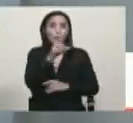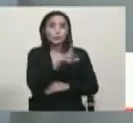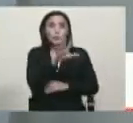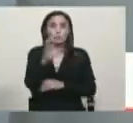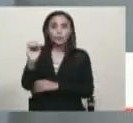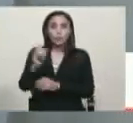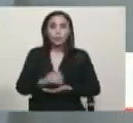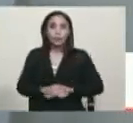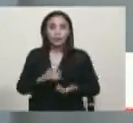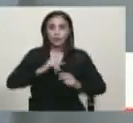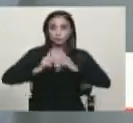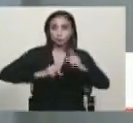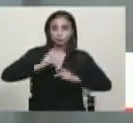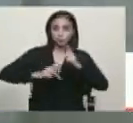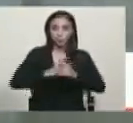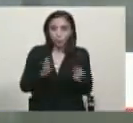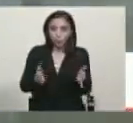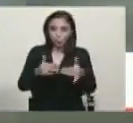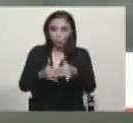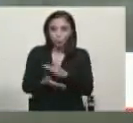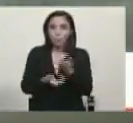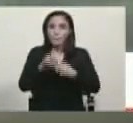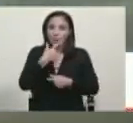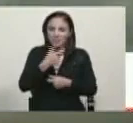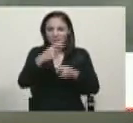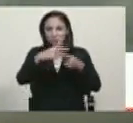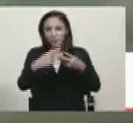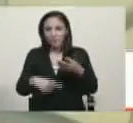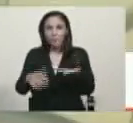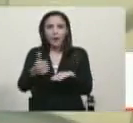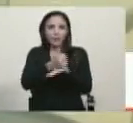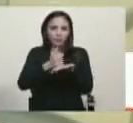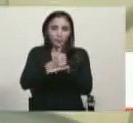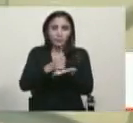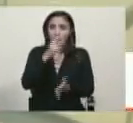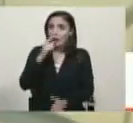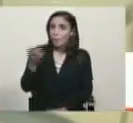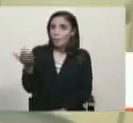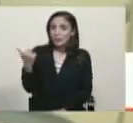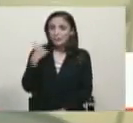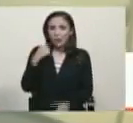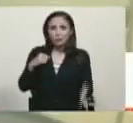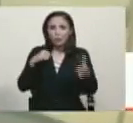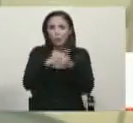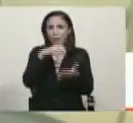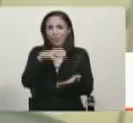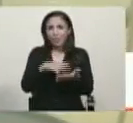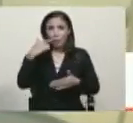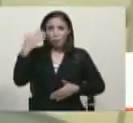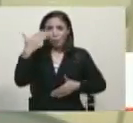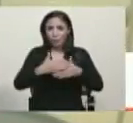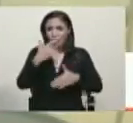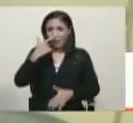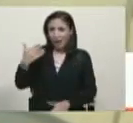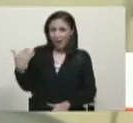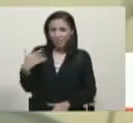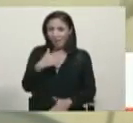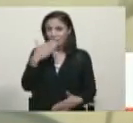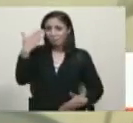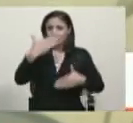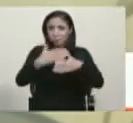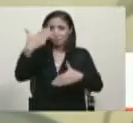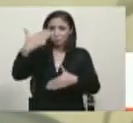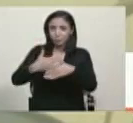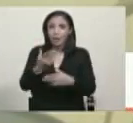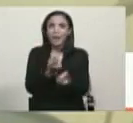150 productos. Y cuando el año pasado, con el golpe que le queríamos dar, que le querían dar al Estado, el golpe